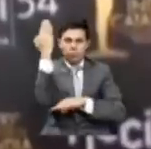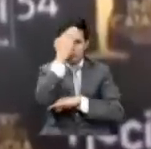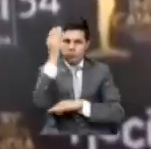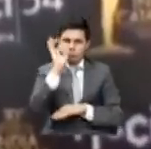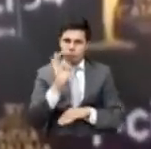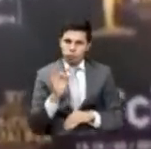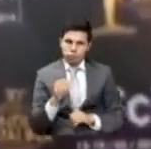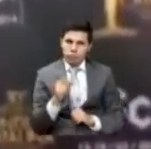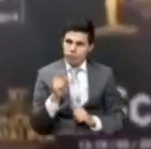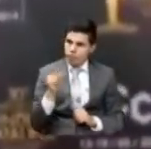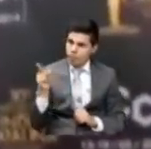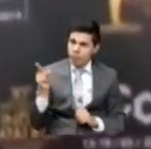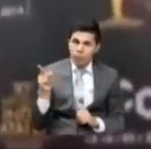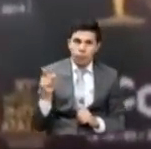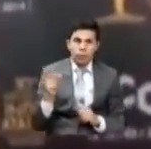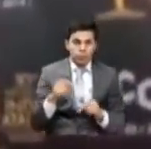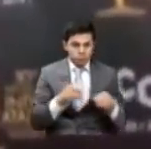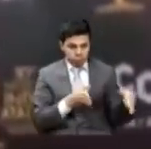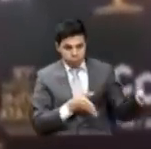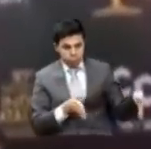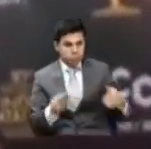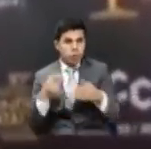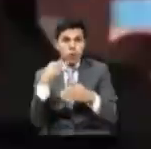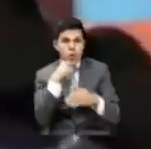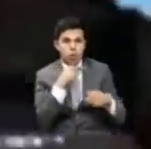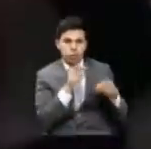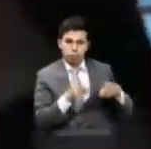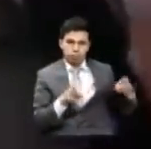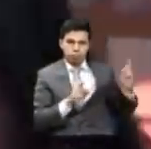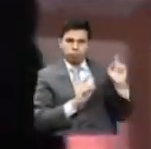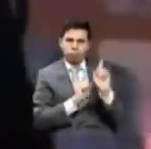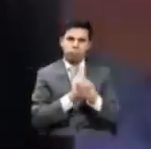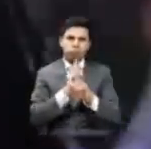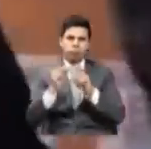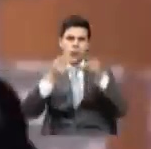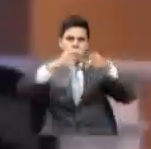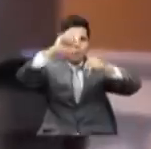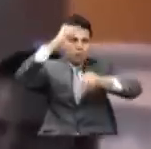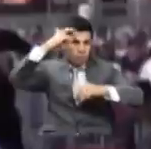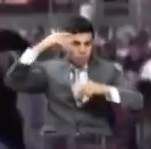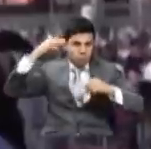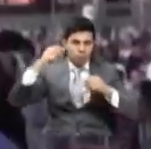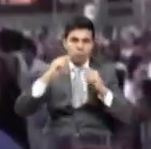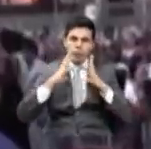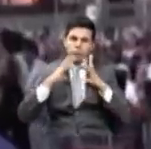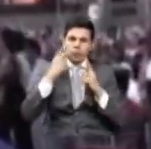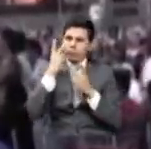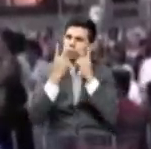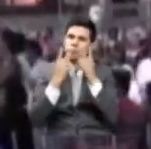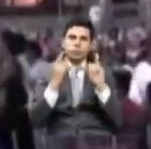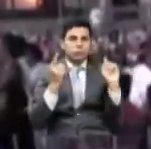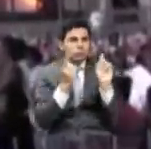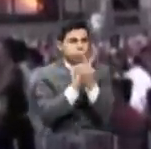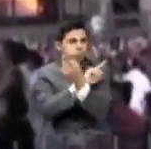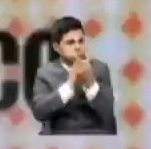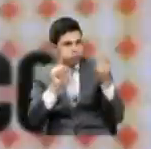La alfombra roja hace parte del ritual de este importante evento, donde cientos de cartageneros y turistas vieron pasar